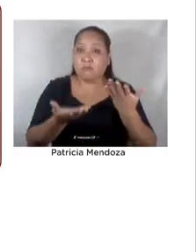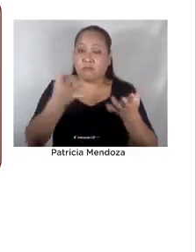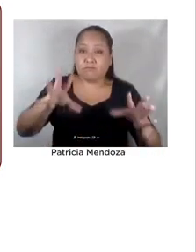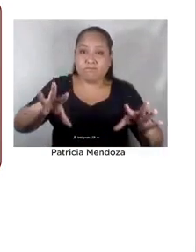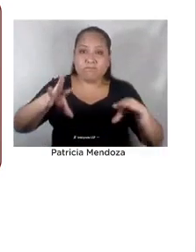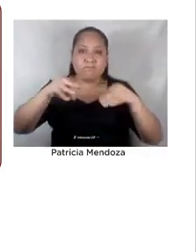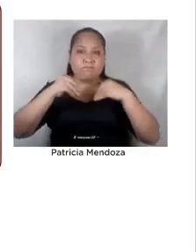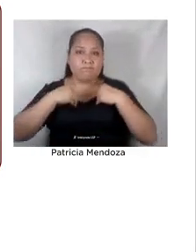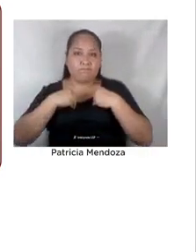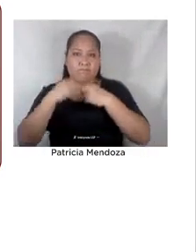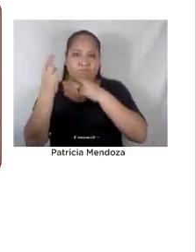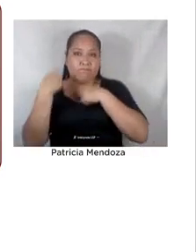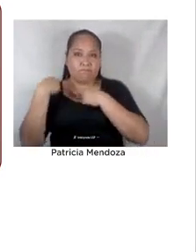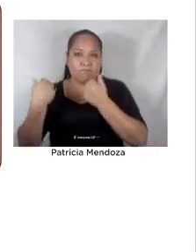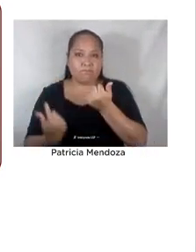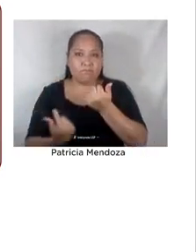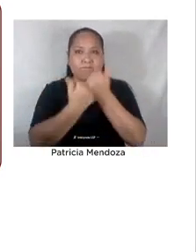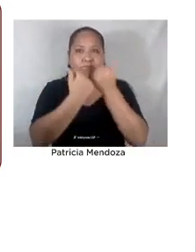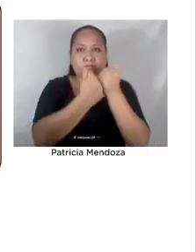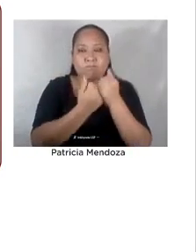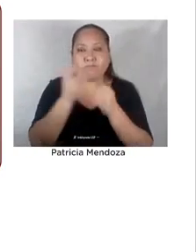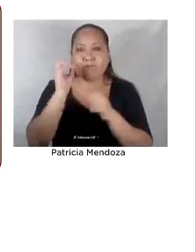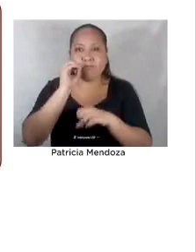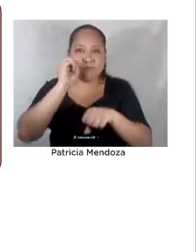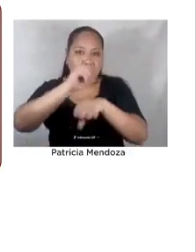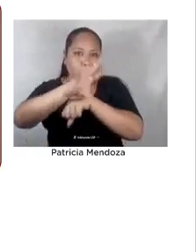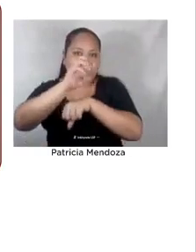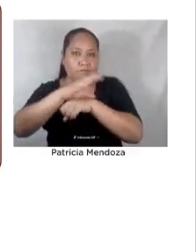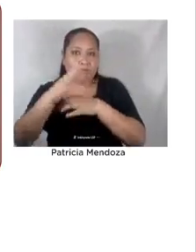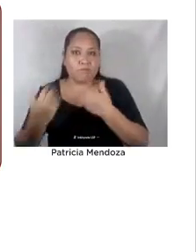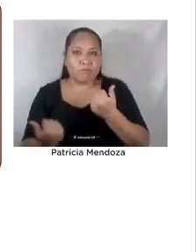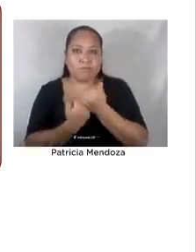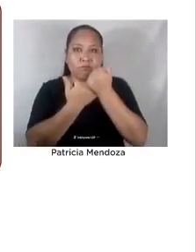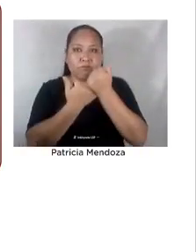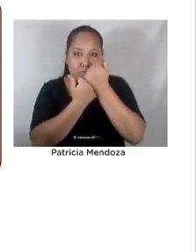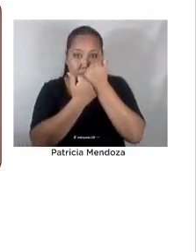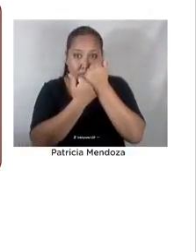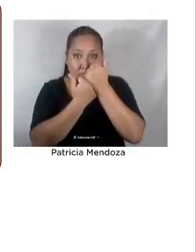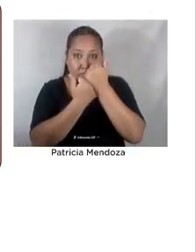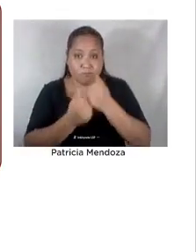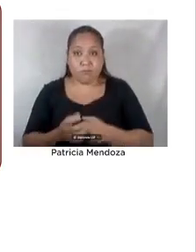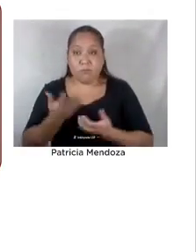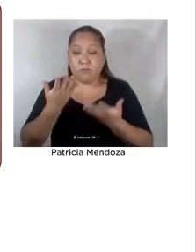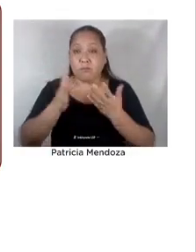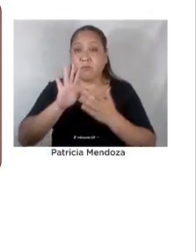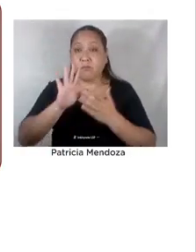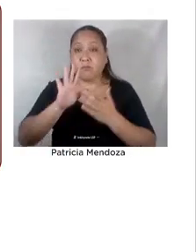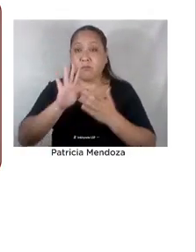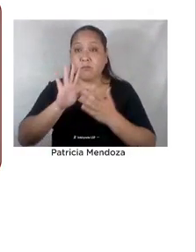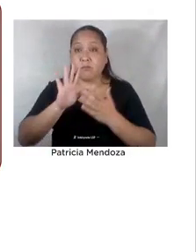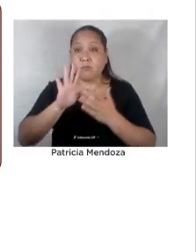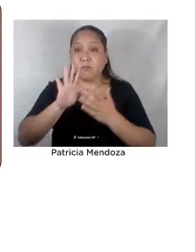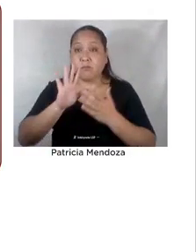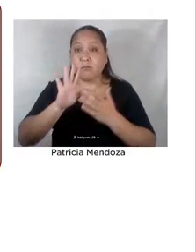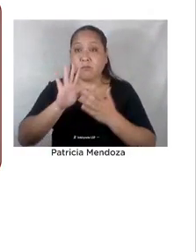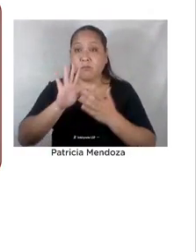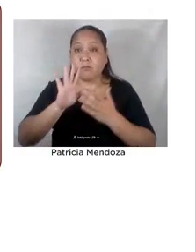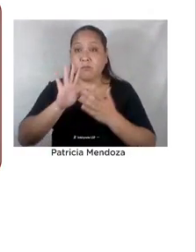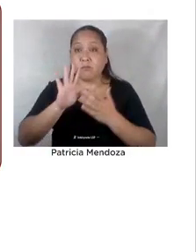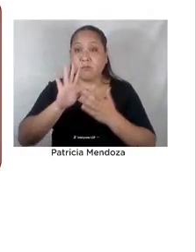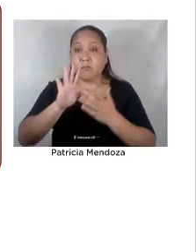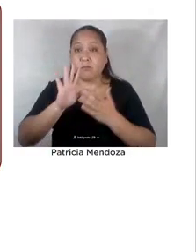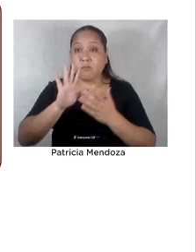rol de apoyo, un rol de consejeros, un rol de soporte, sea a su propia familia o sea a sus